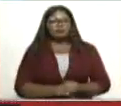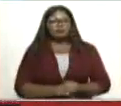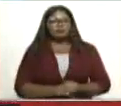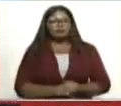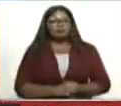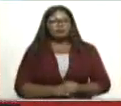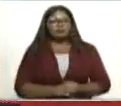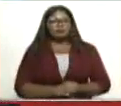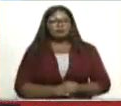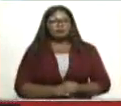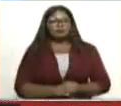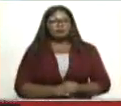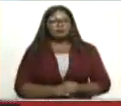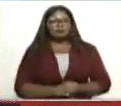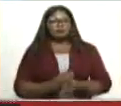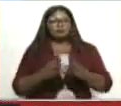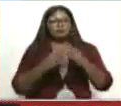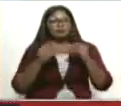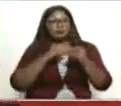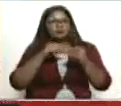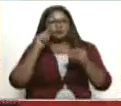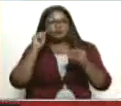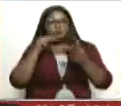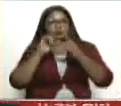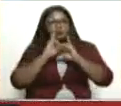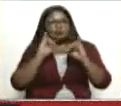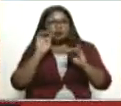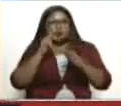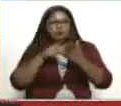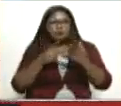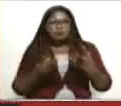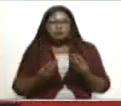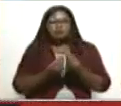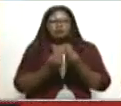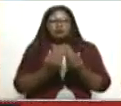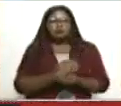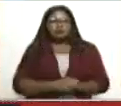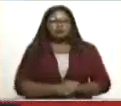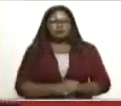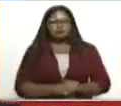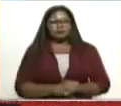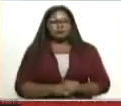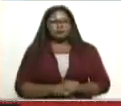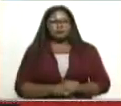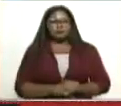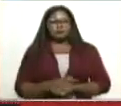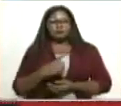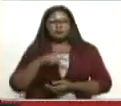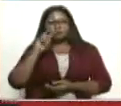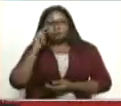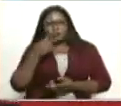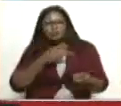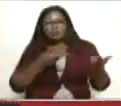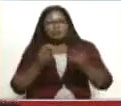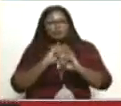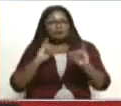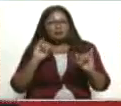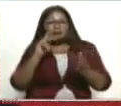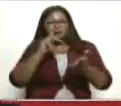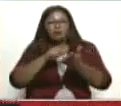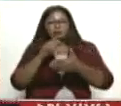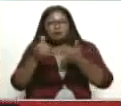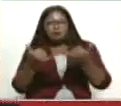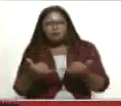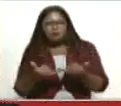digamos a todos los que están acá en la mesa, lo mismo a los invitados que están allá, a